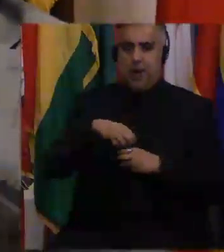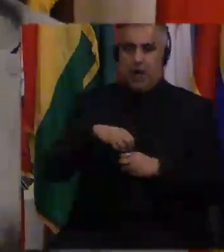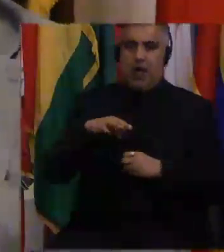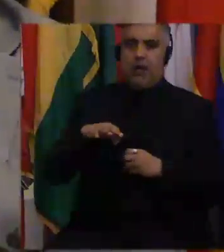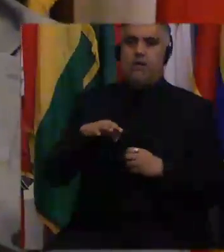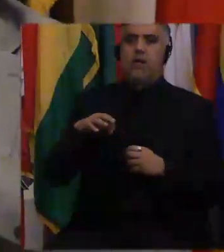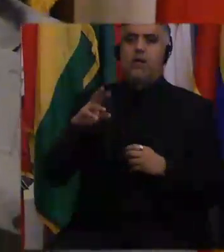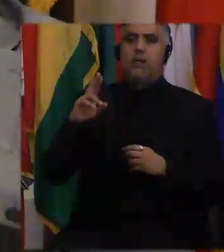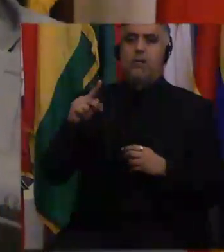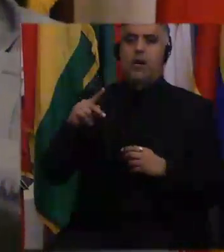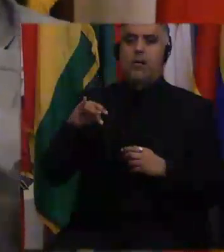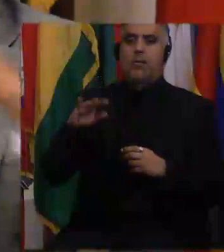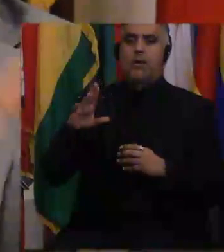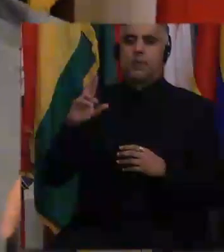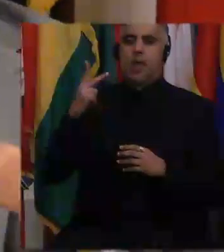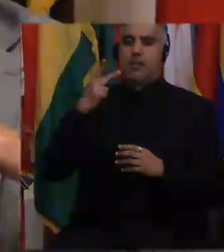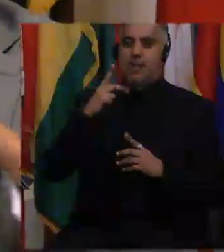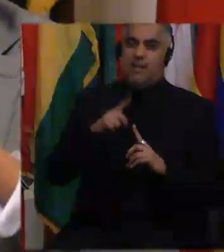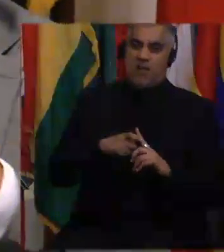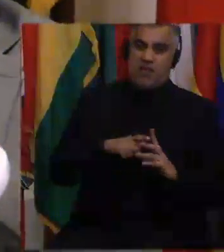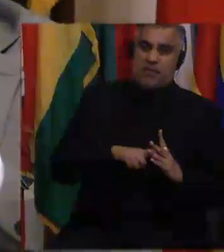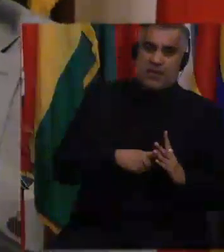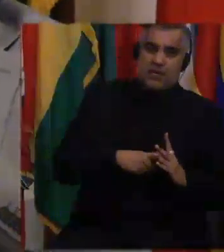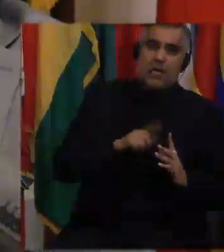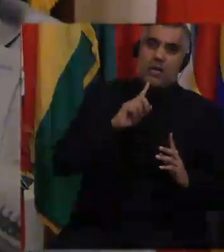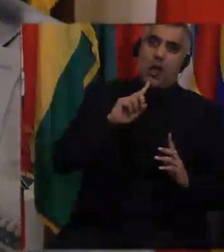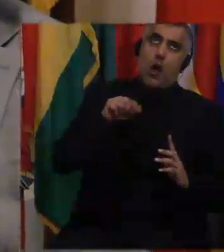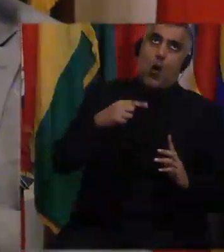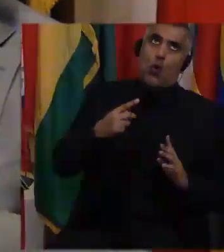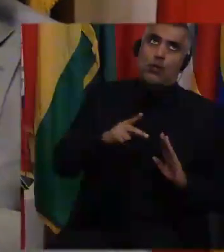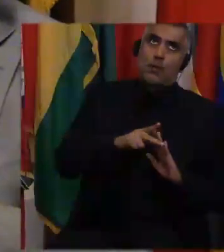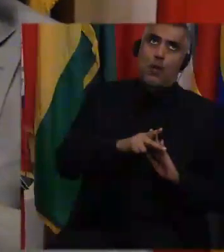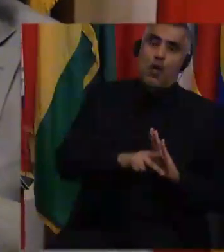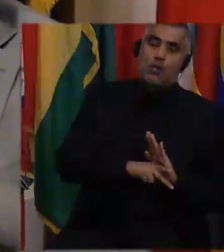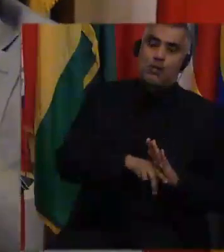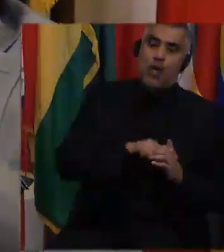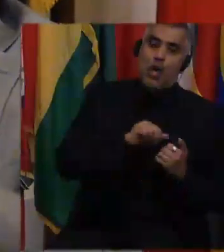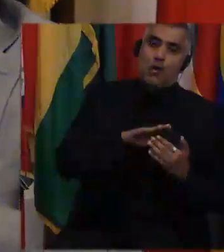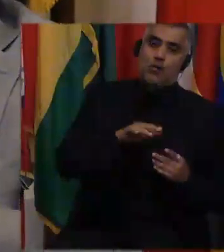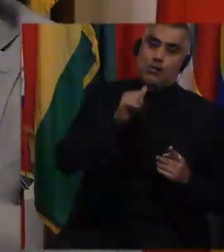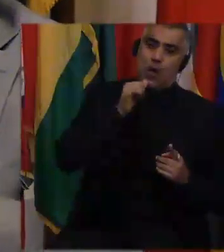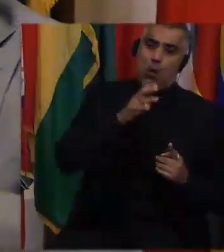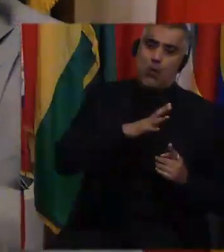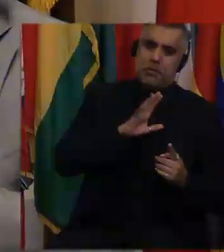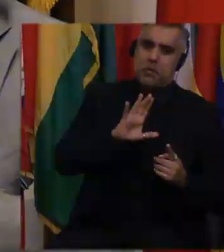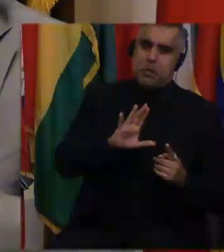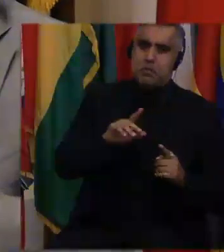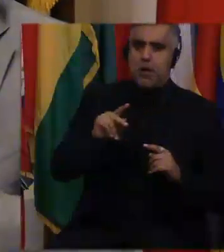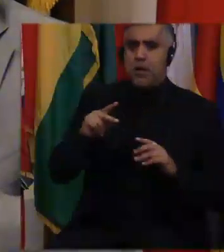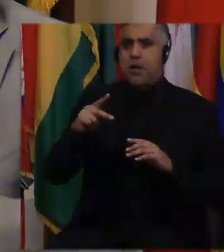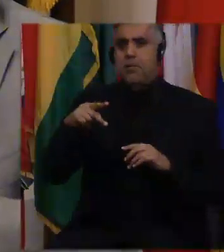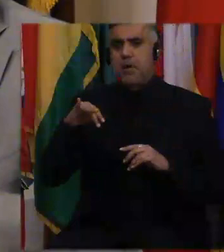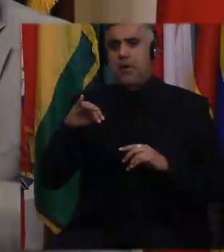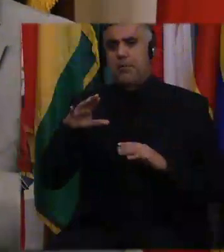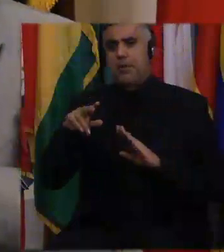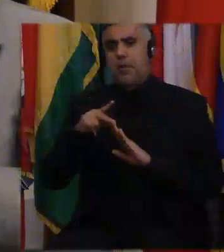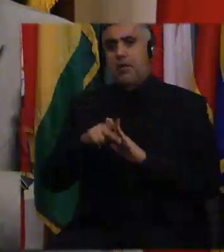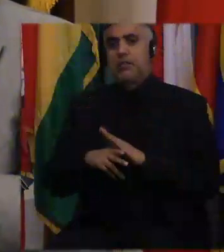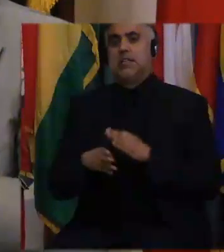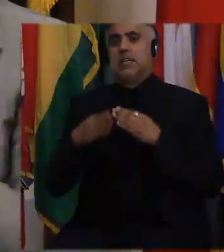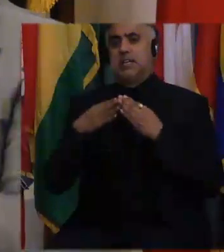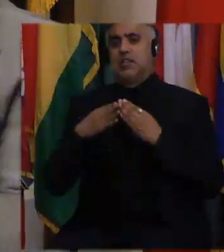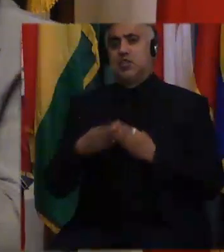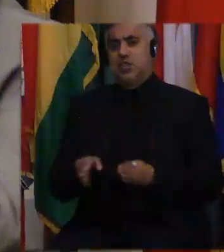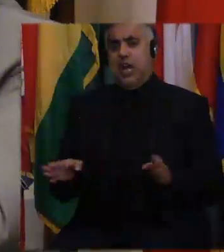políticas sobre mujeres, pero las políticas públicas en general dentro de los países. Esa conexión entre los mecanismos